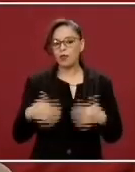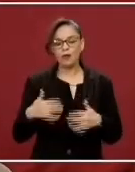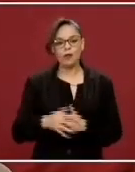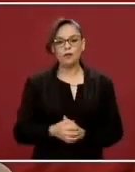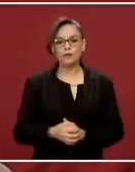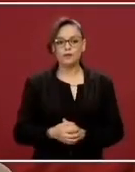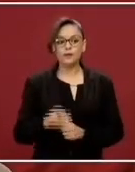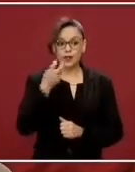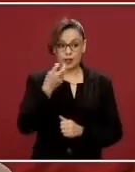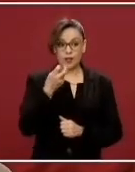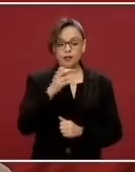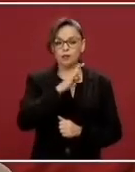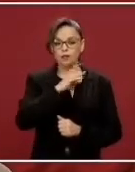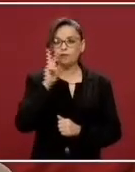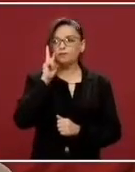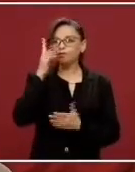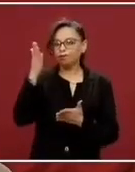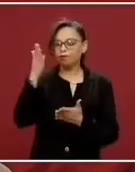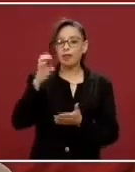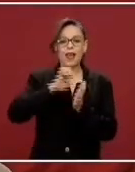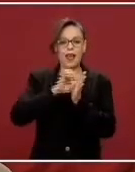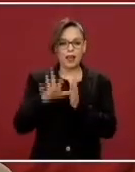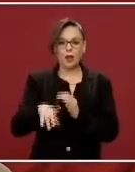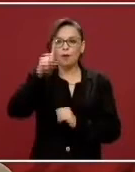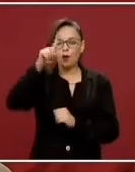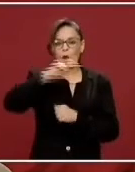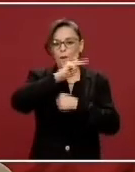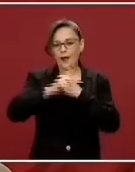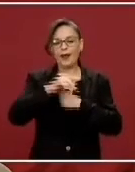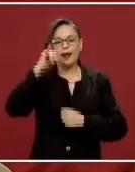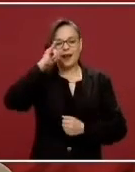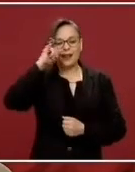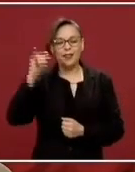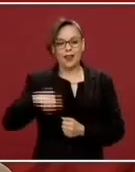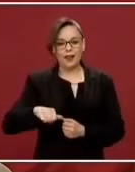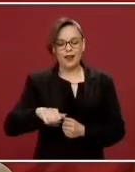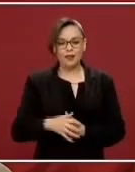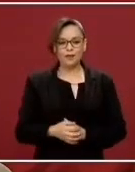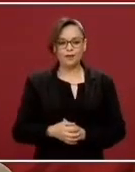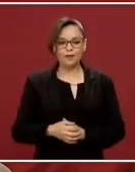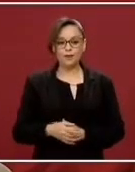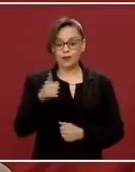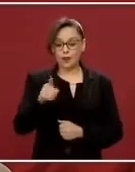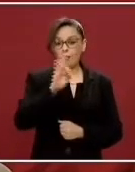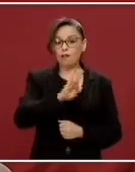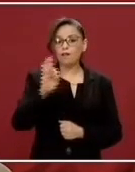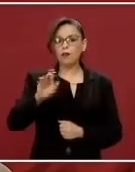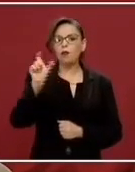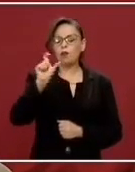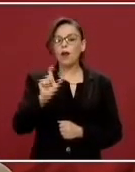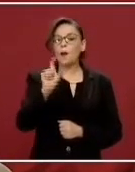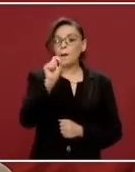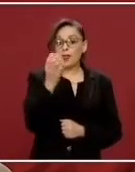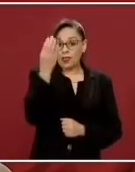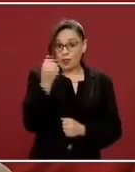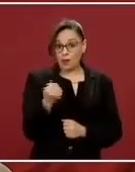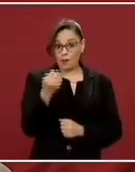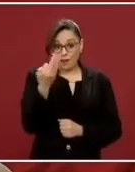puede ver, tomemos el ejemplo de Italia, en donde a partir de esta fecha, que fue el 29 de febrero,